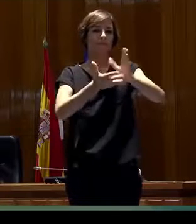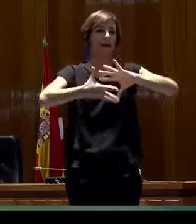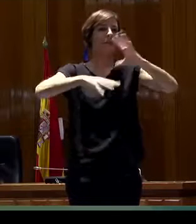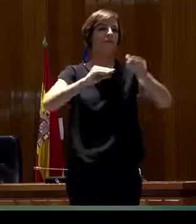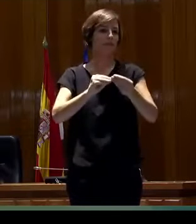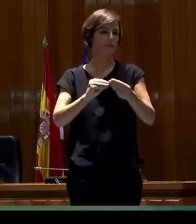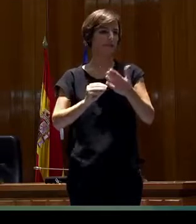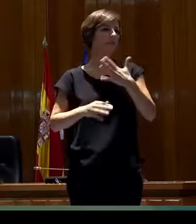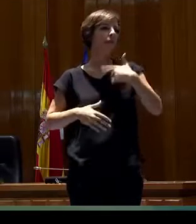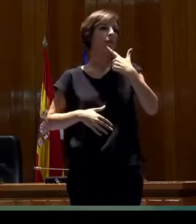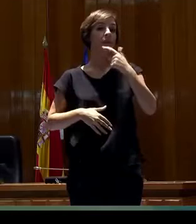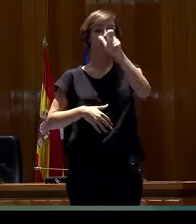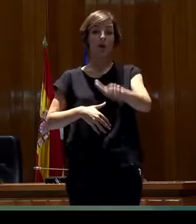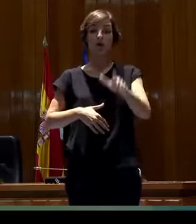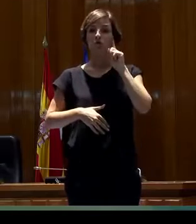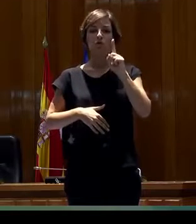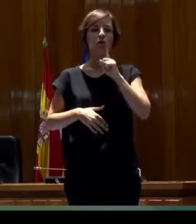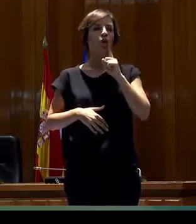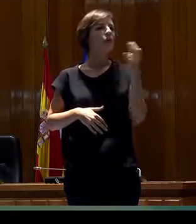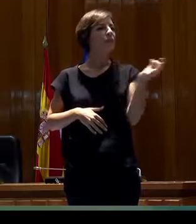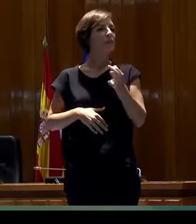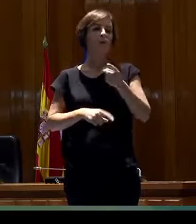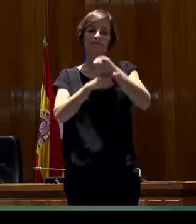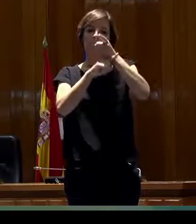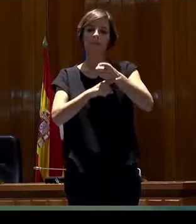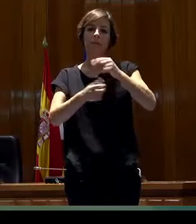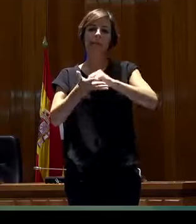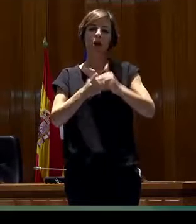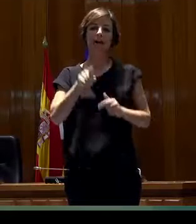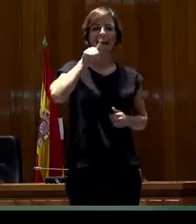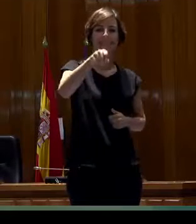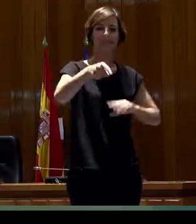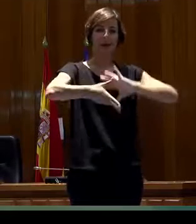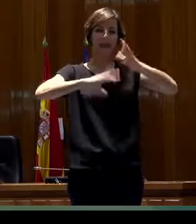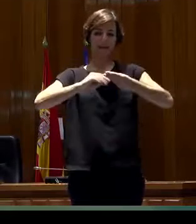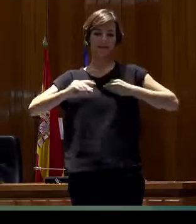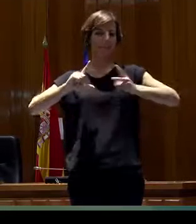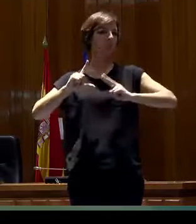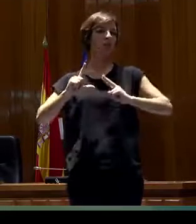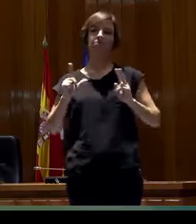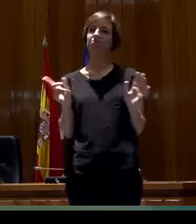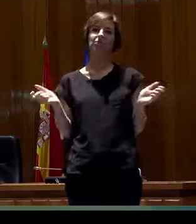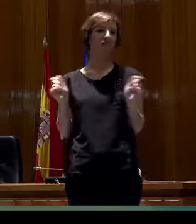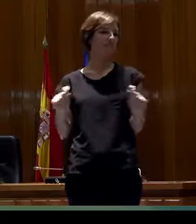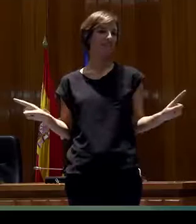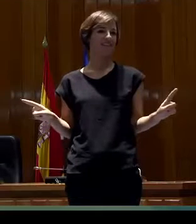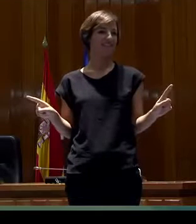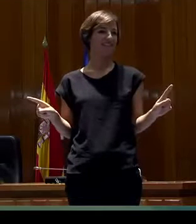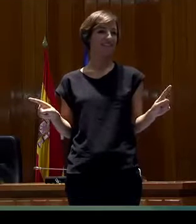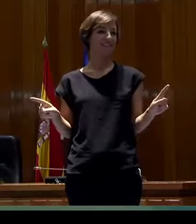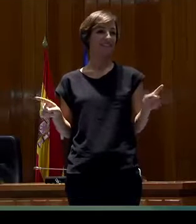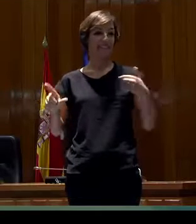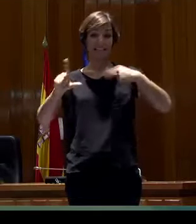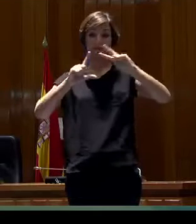no se obliga al usuario a tener que tener una determinada tecnología para acceder al servicio, sino que la accesibilidad, el acceso